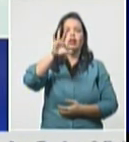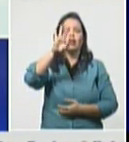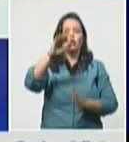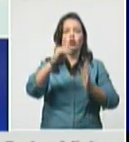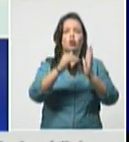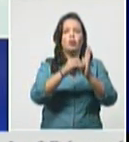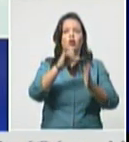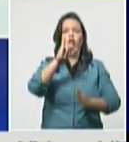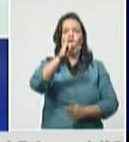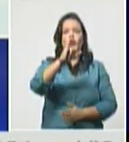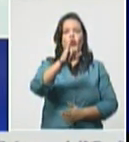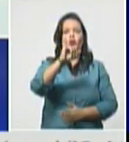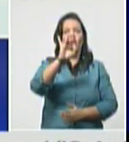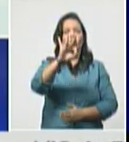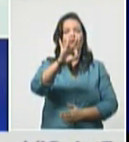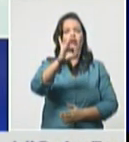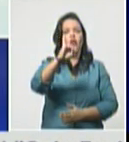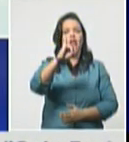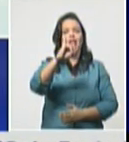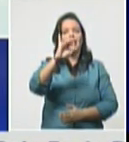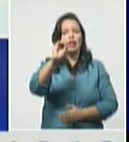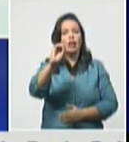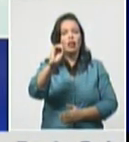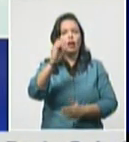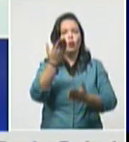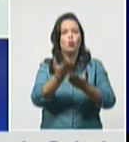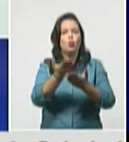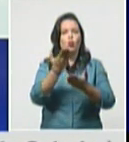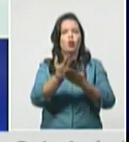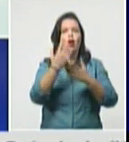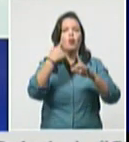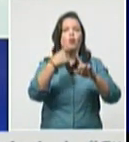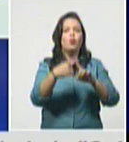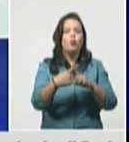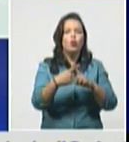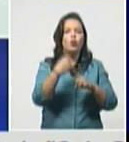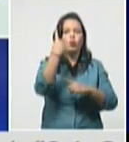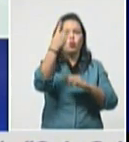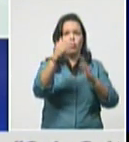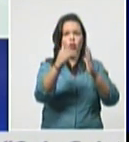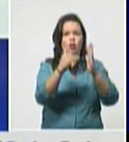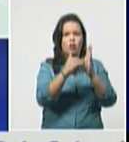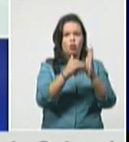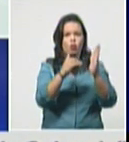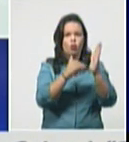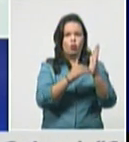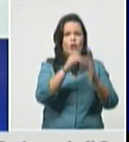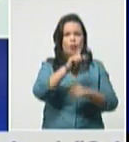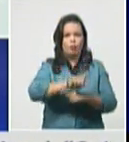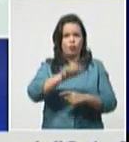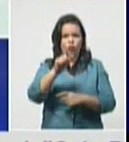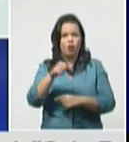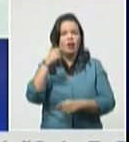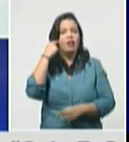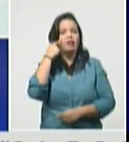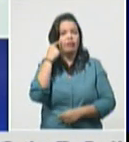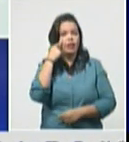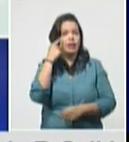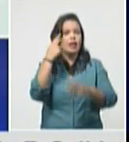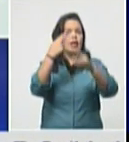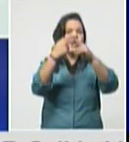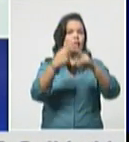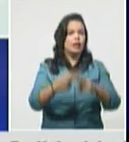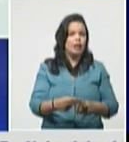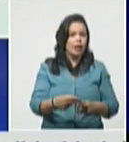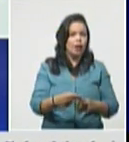138.860 muestras por cada millón de habitantes. Fíjense que el listado es de los